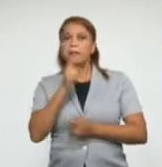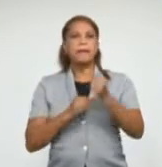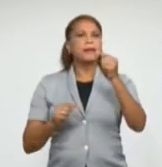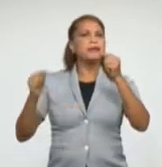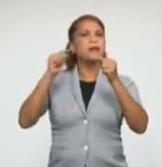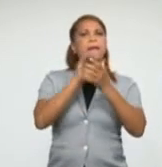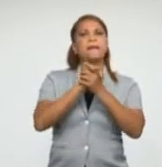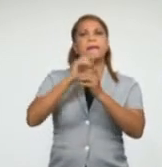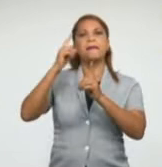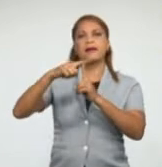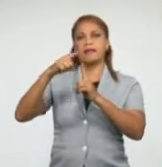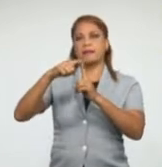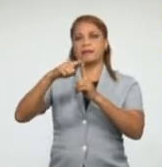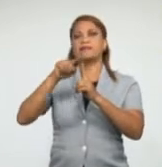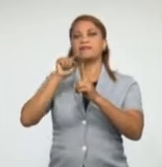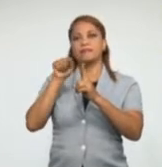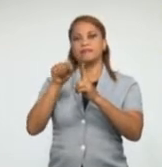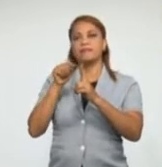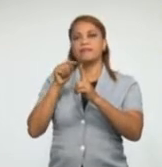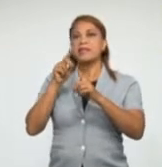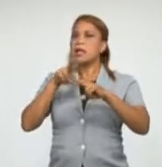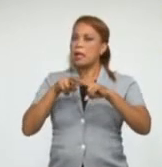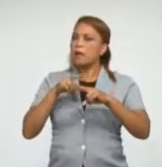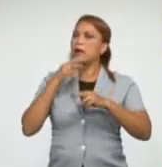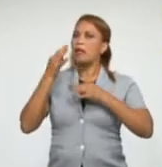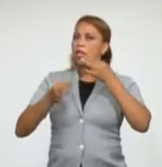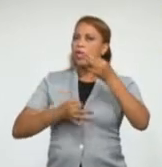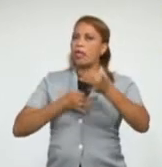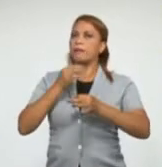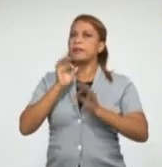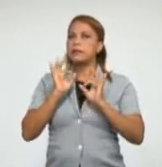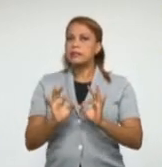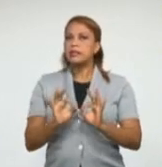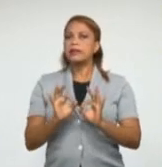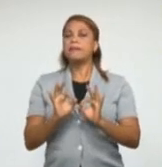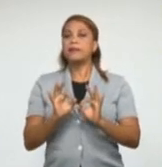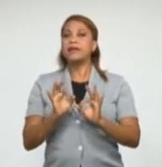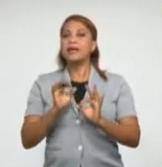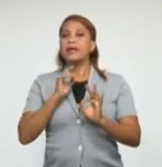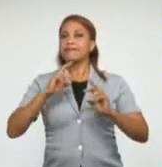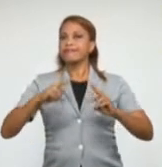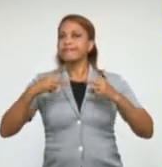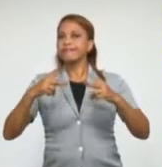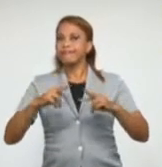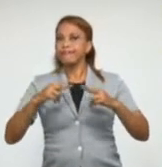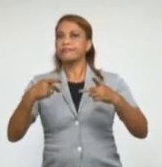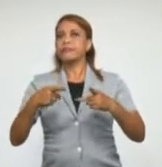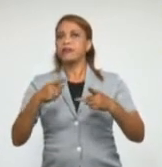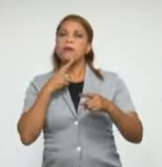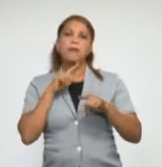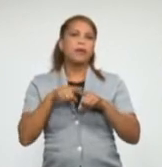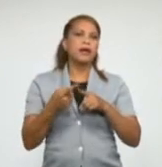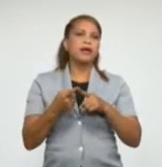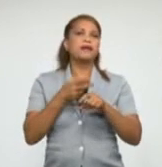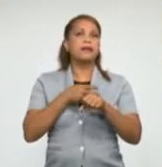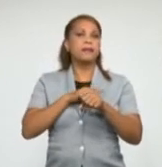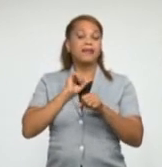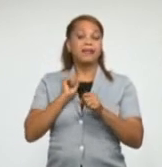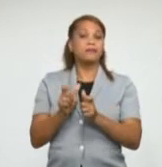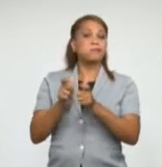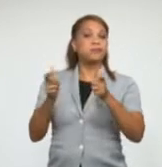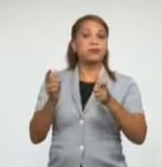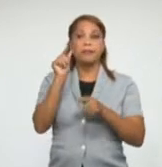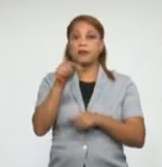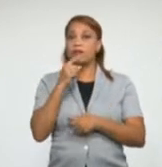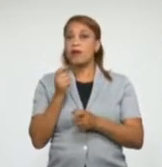bombillo rojo. La Habana siempre hacemos un acápite específico en ella por lo que representa, ¿no?, para los indicadores